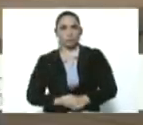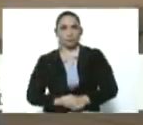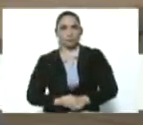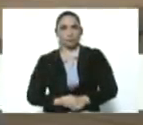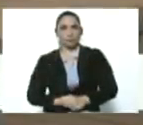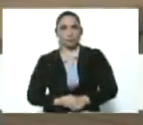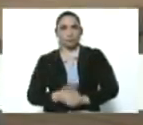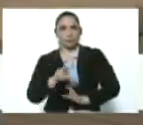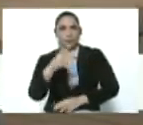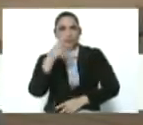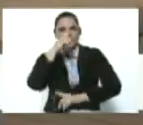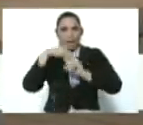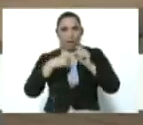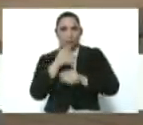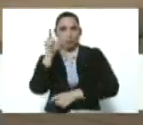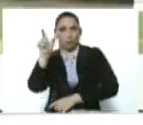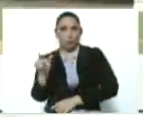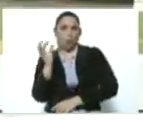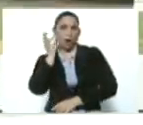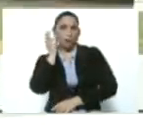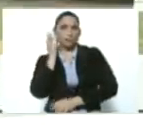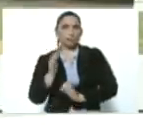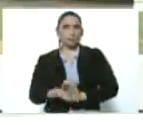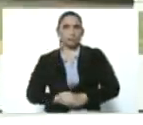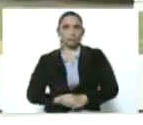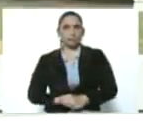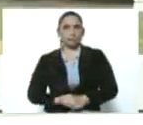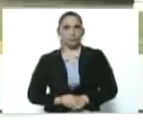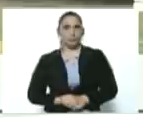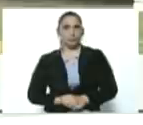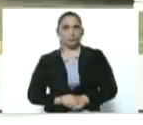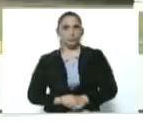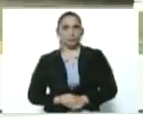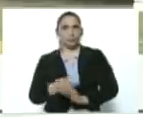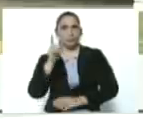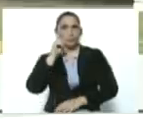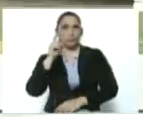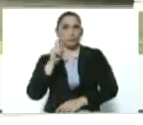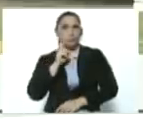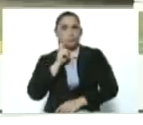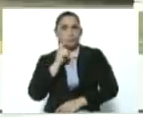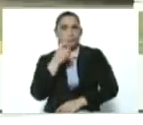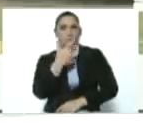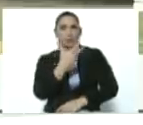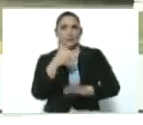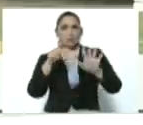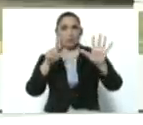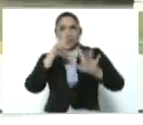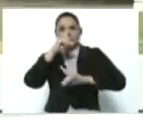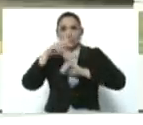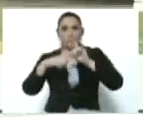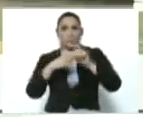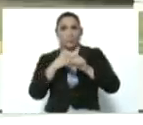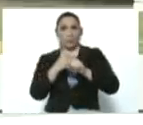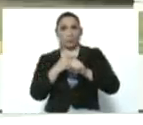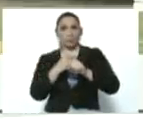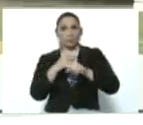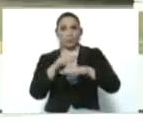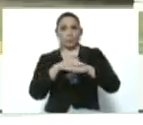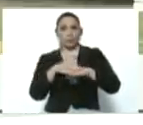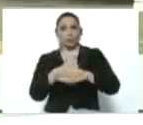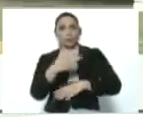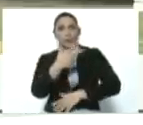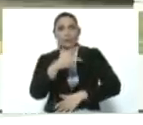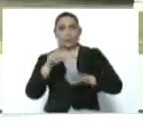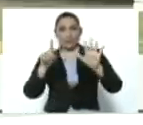23 años una mujer de 23 años embarazo de 36 semanas y tiene 36 semanas